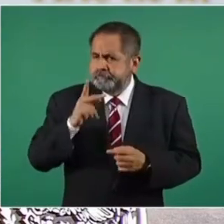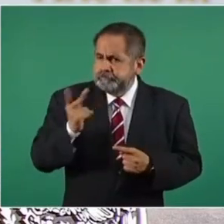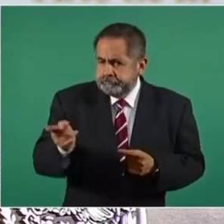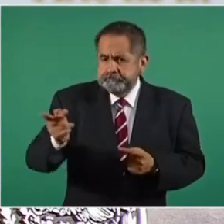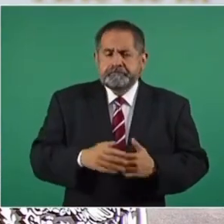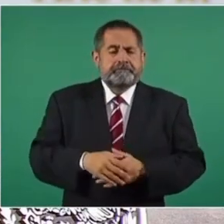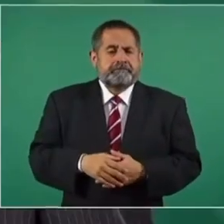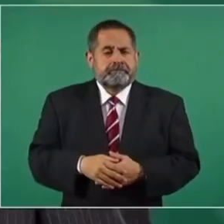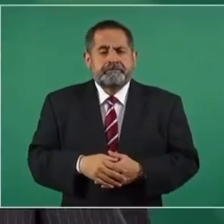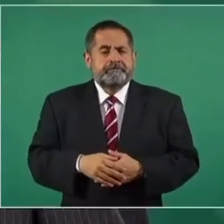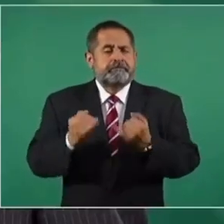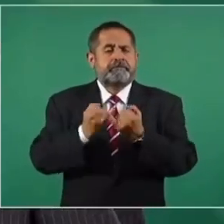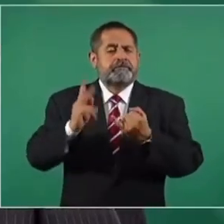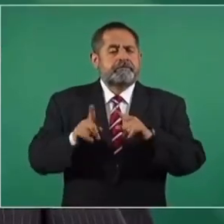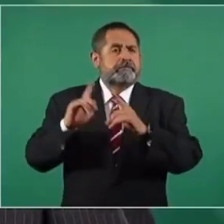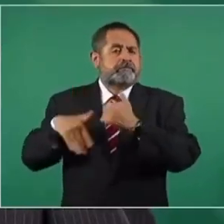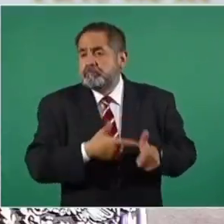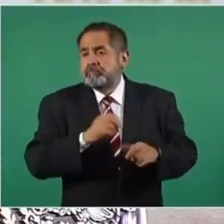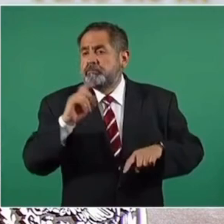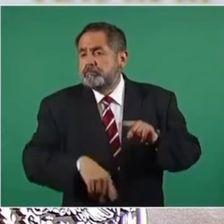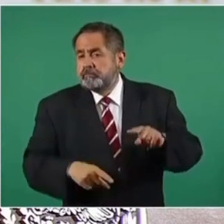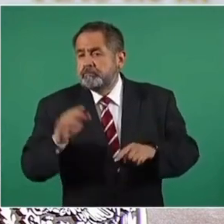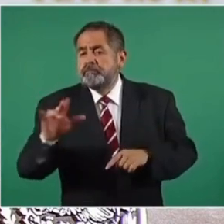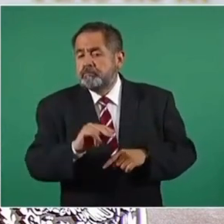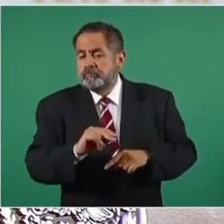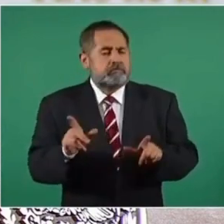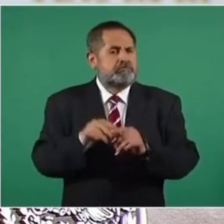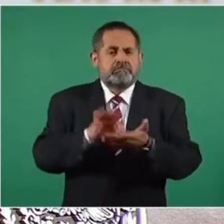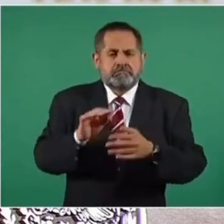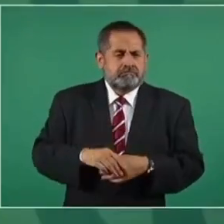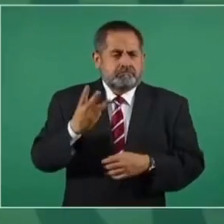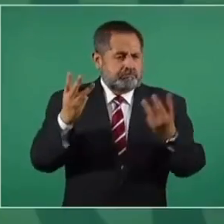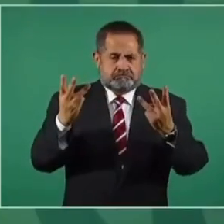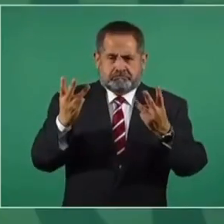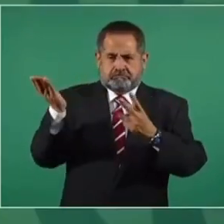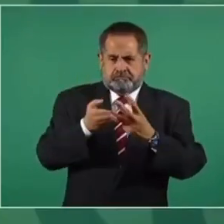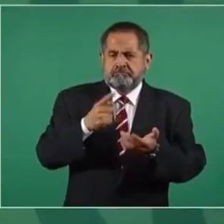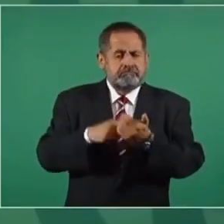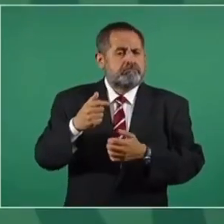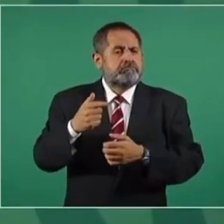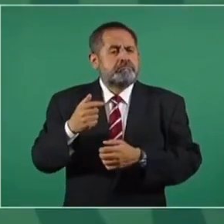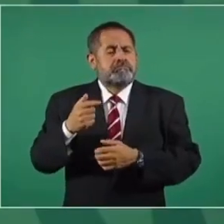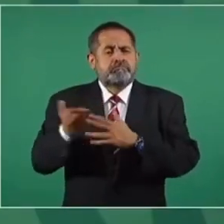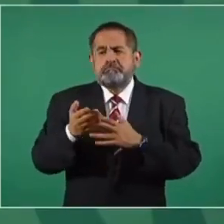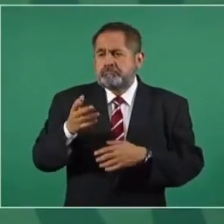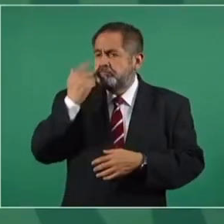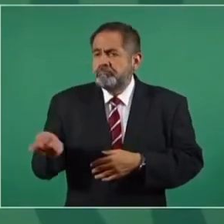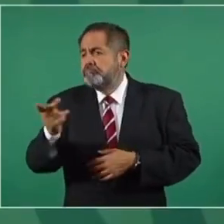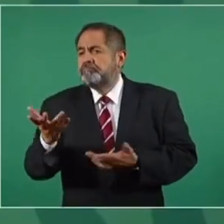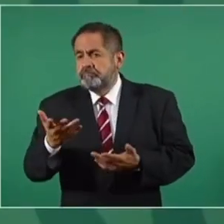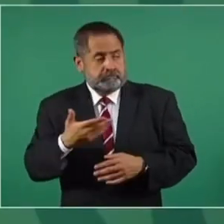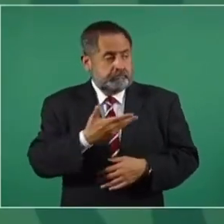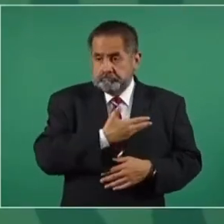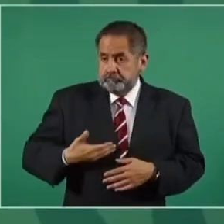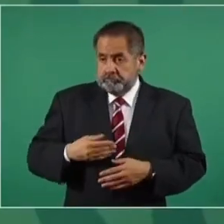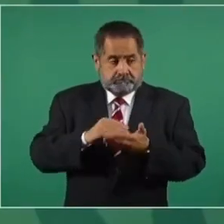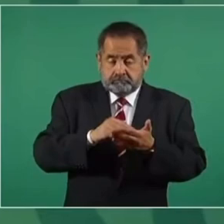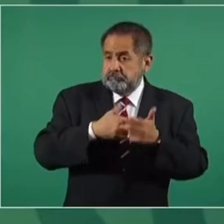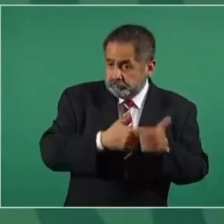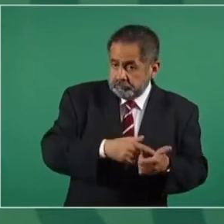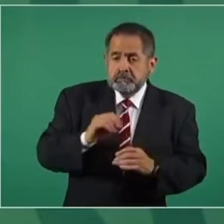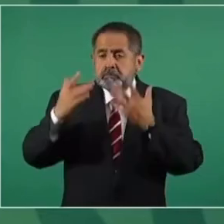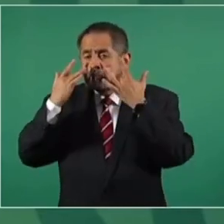Es lo mismo de la revocación del mandato. A mitad del sexenio, preguntarle a la gente, ¿quieres que siga o que